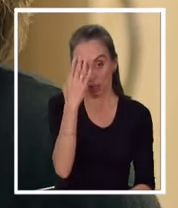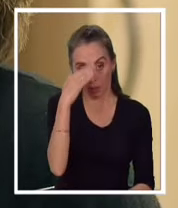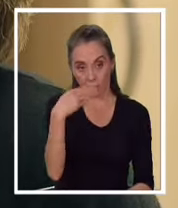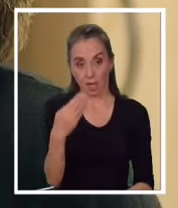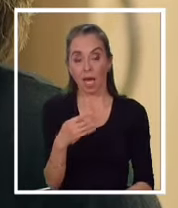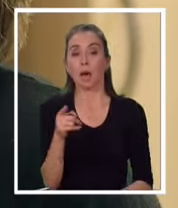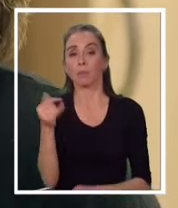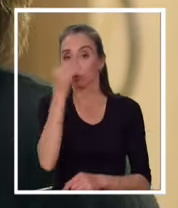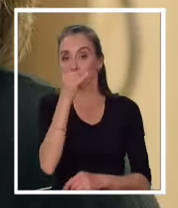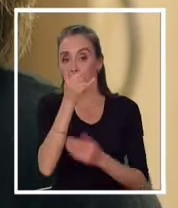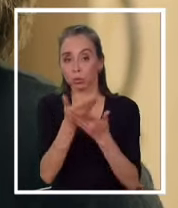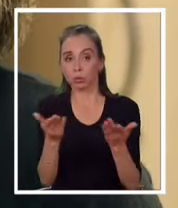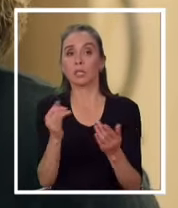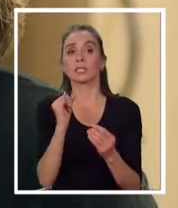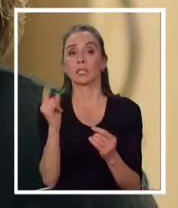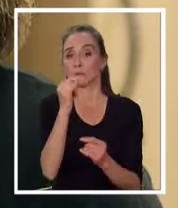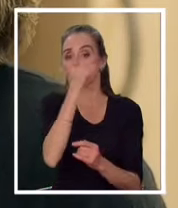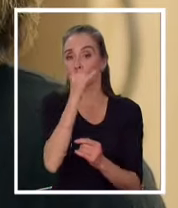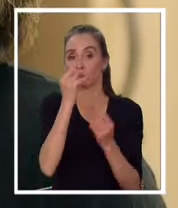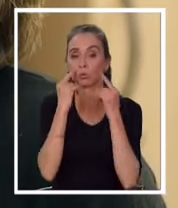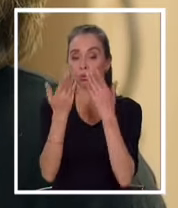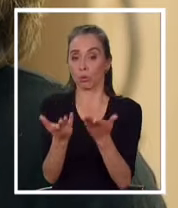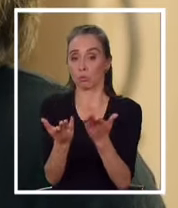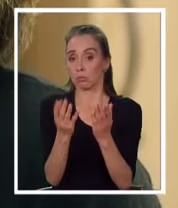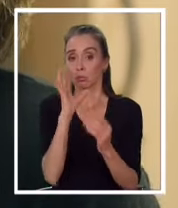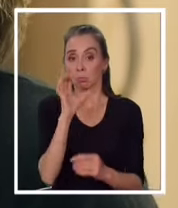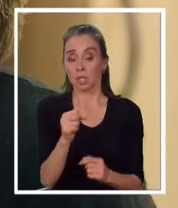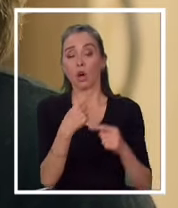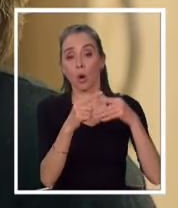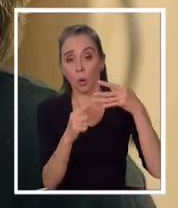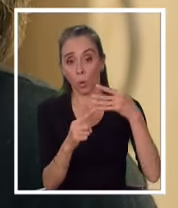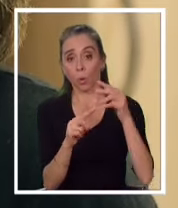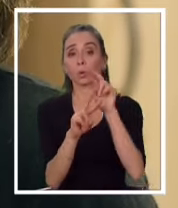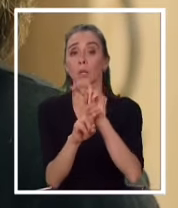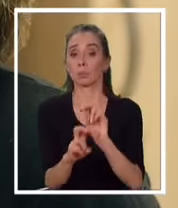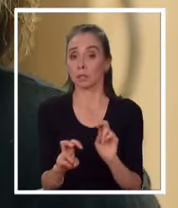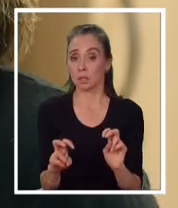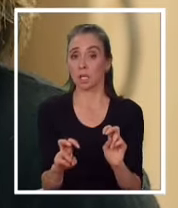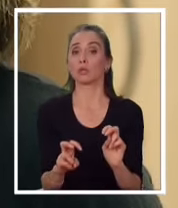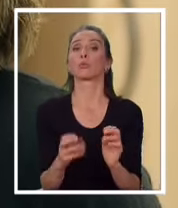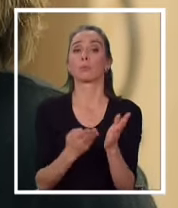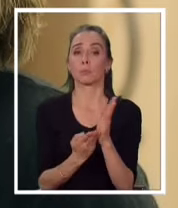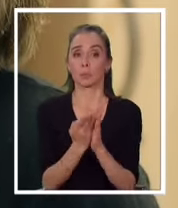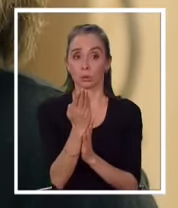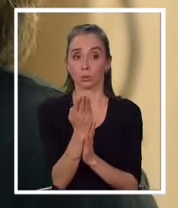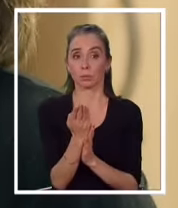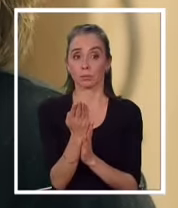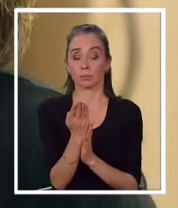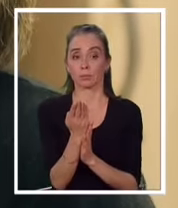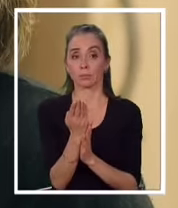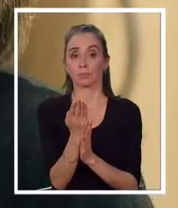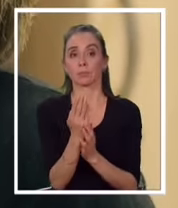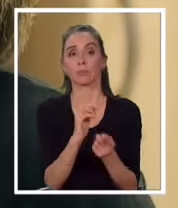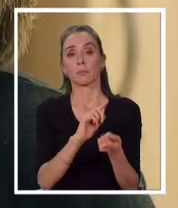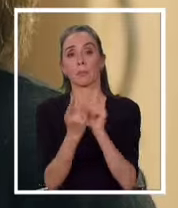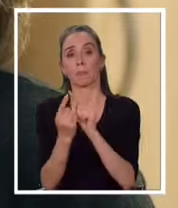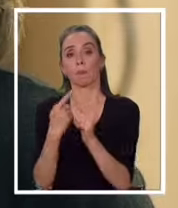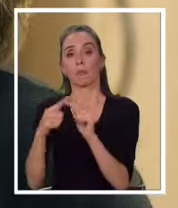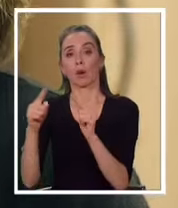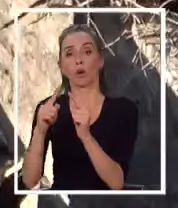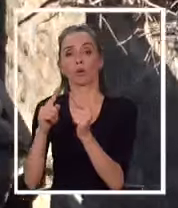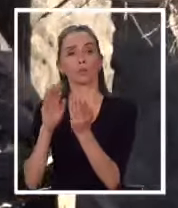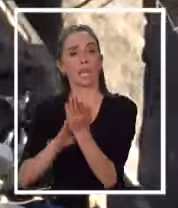era por insalubridad? Por focos de insalubridad. Hay otros sumarios que están también abiertos, que ya van a decantar en otra sentencia,